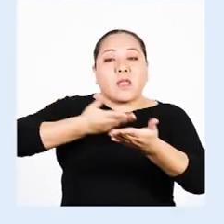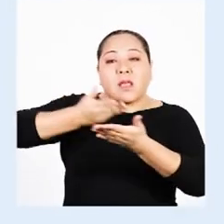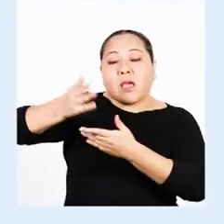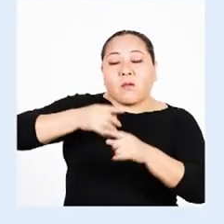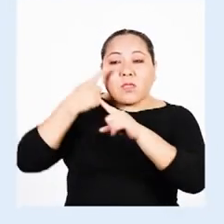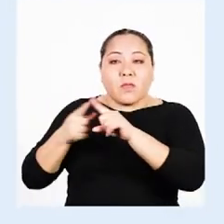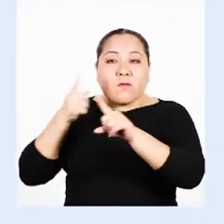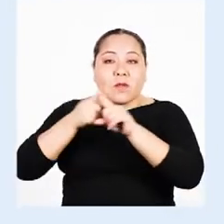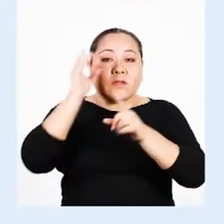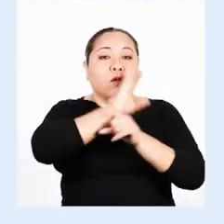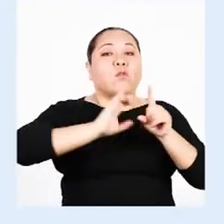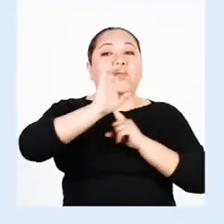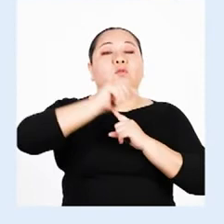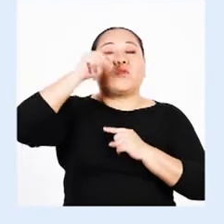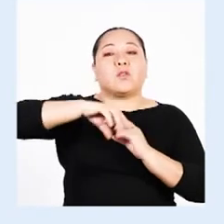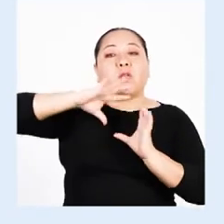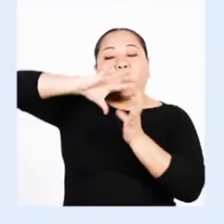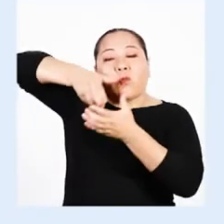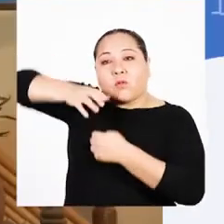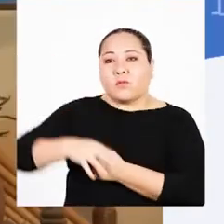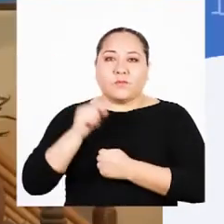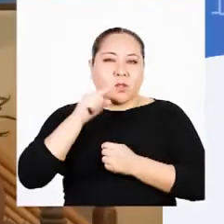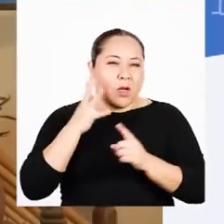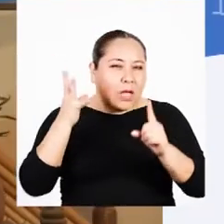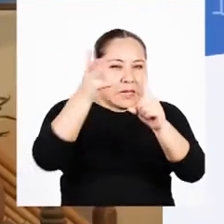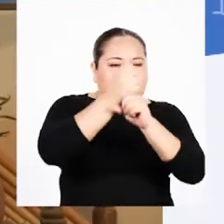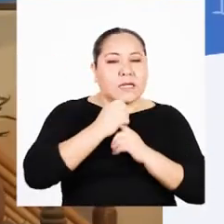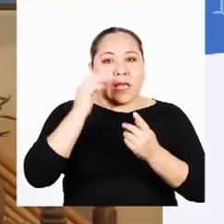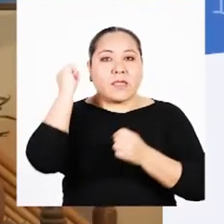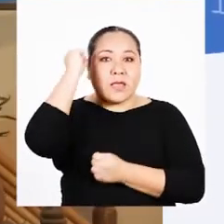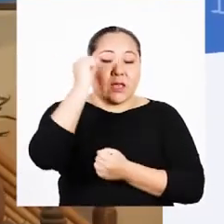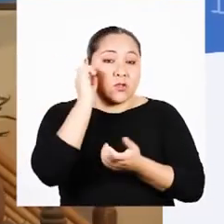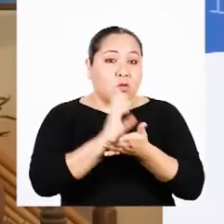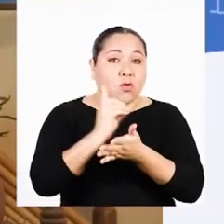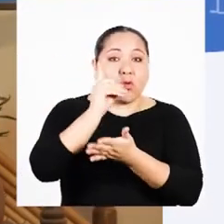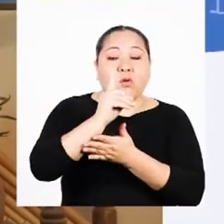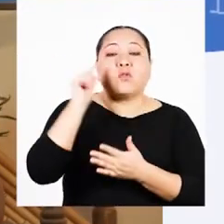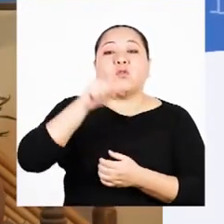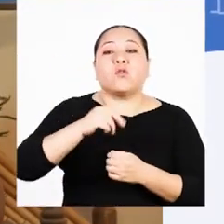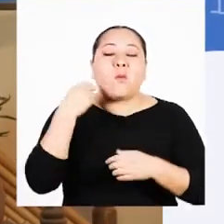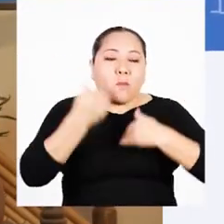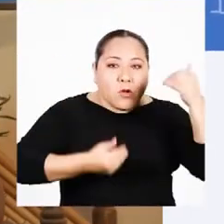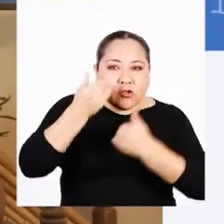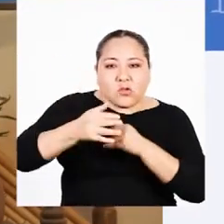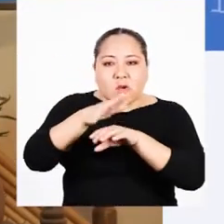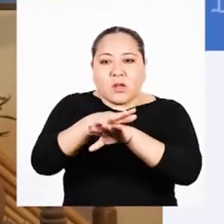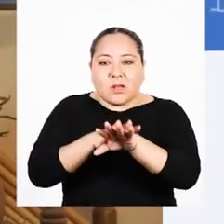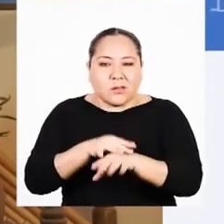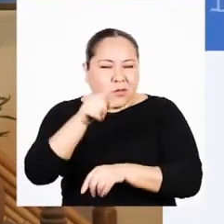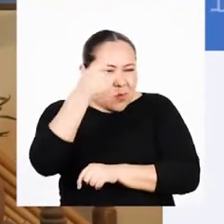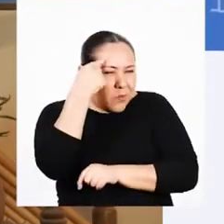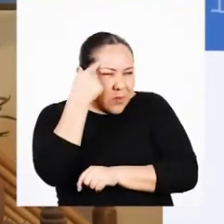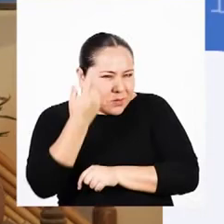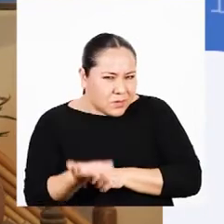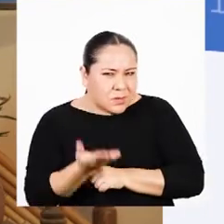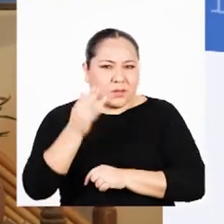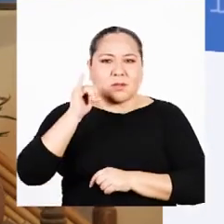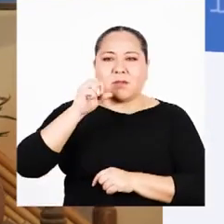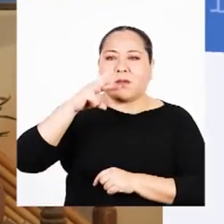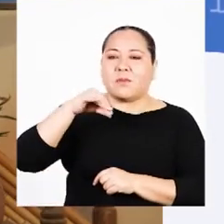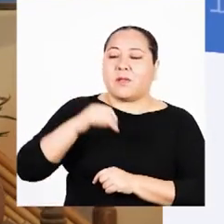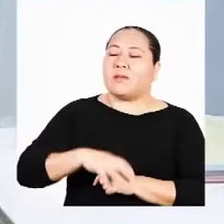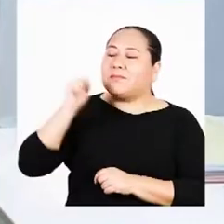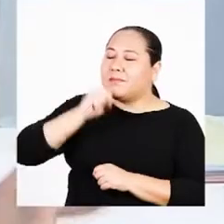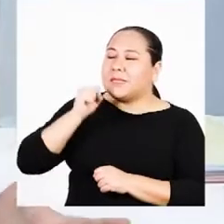entre las diversas culturas del mundo. Conquistar el derecho a la educación ha sido un proceso lento. ¿No lo crees,